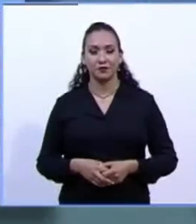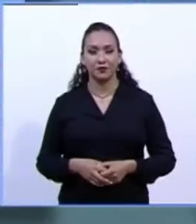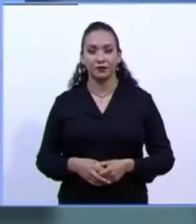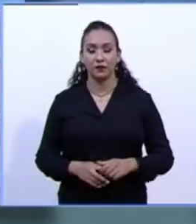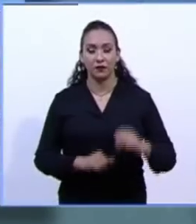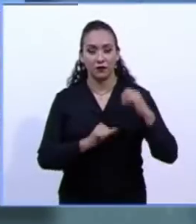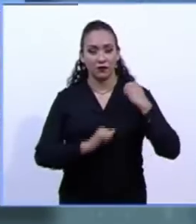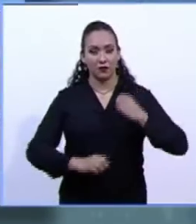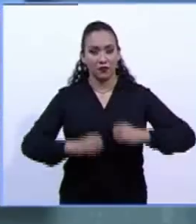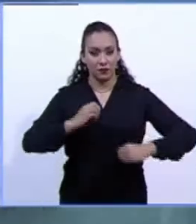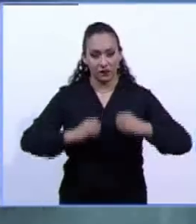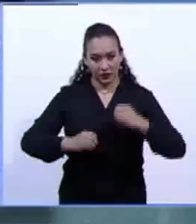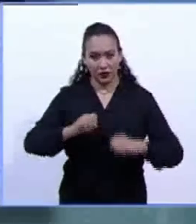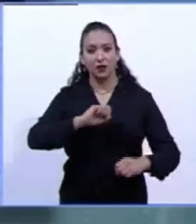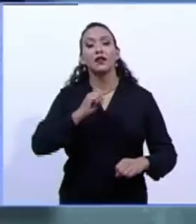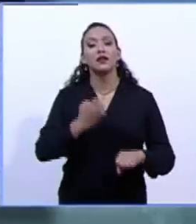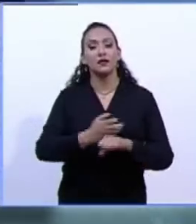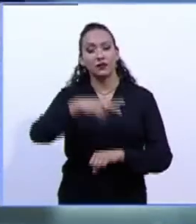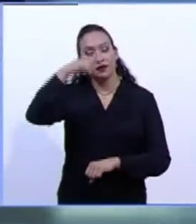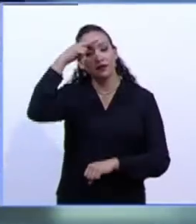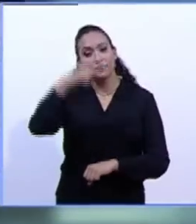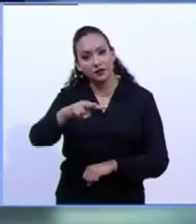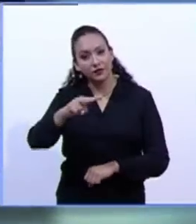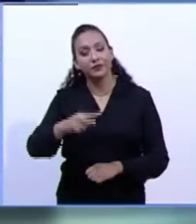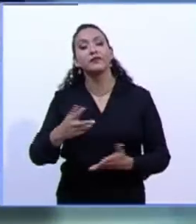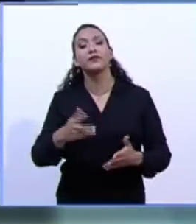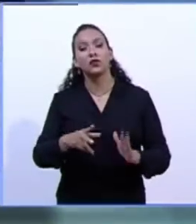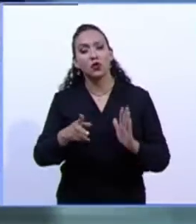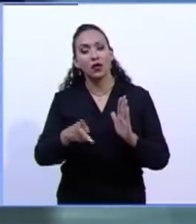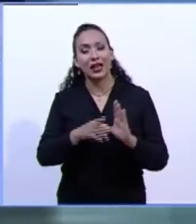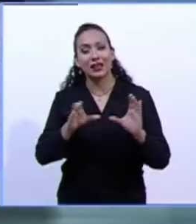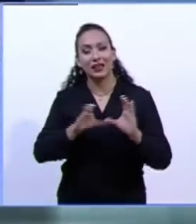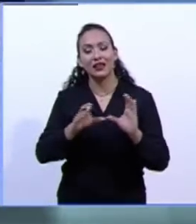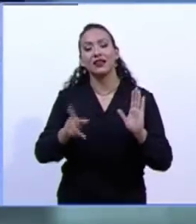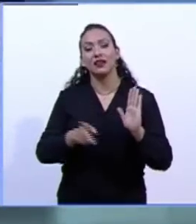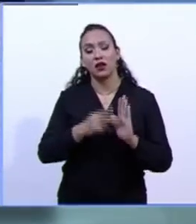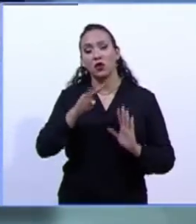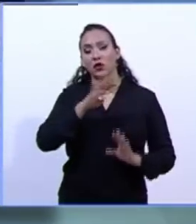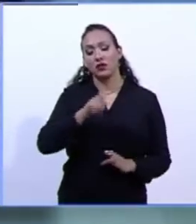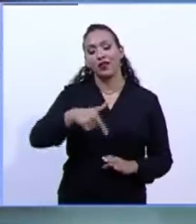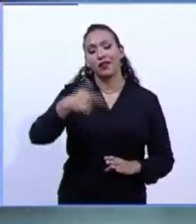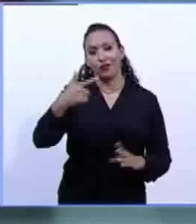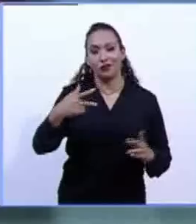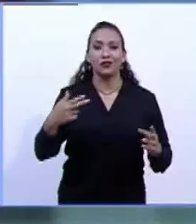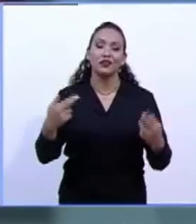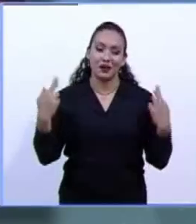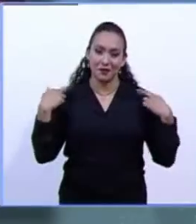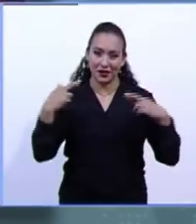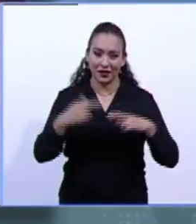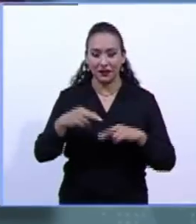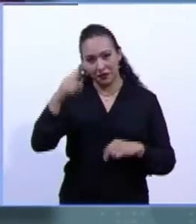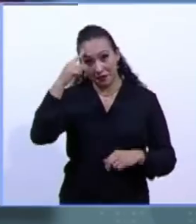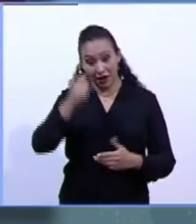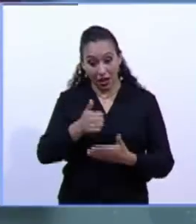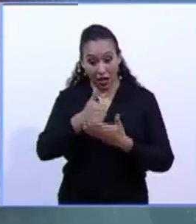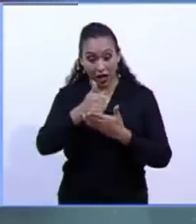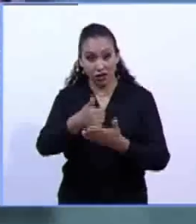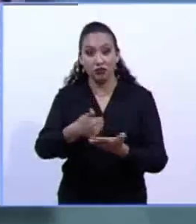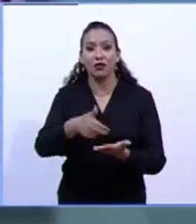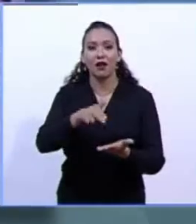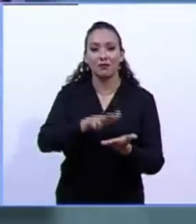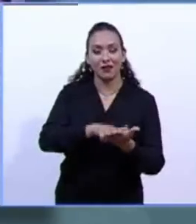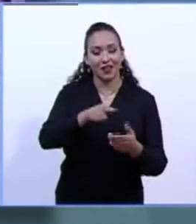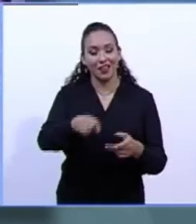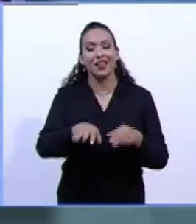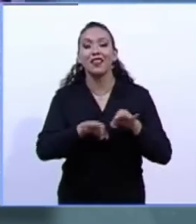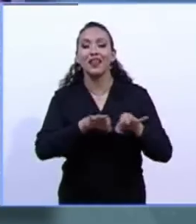El Poder Judicial del Estado de México renovó la certificación de 413 docentes de la entidad como mediadores escolares,